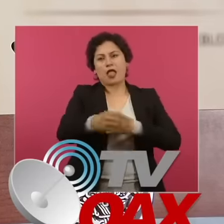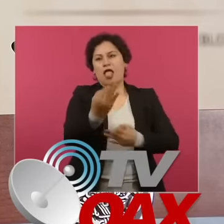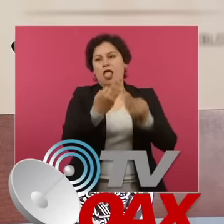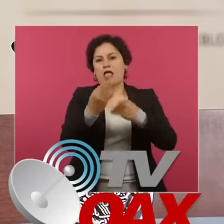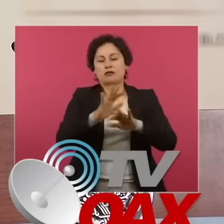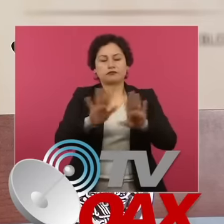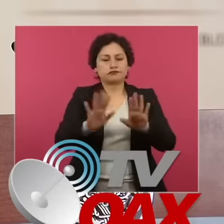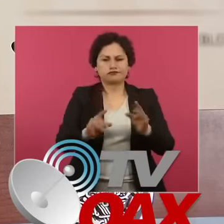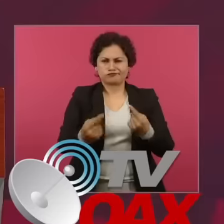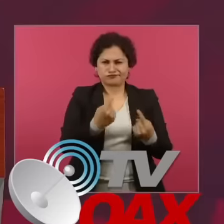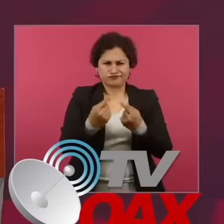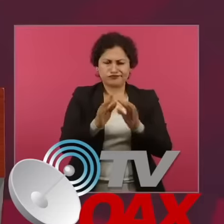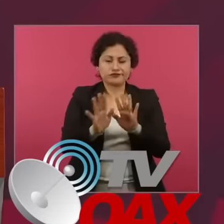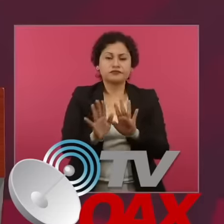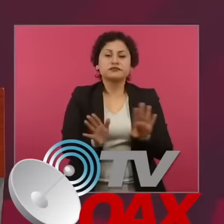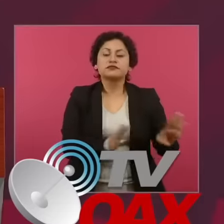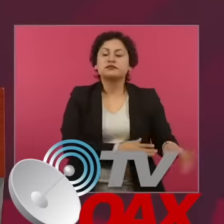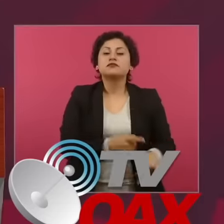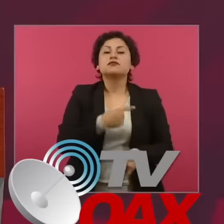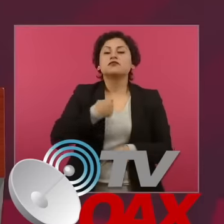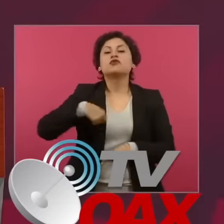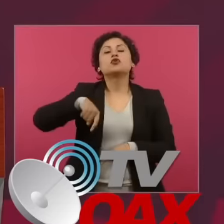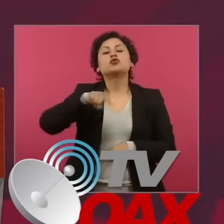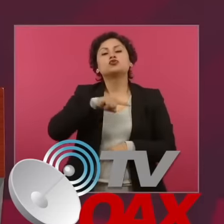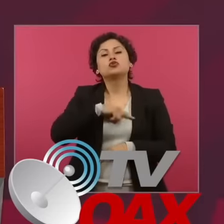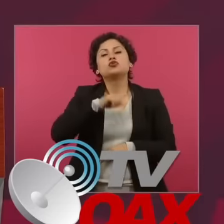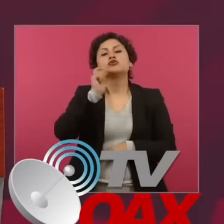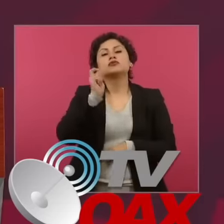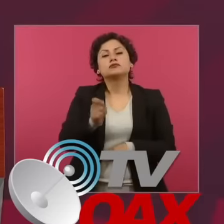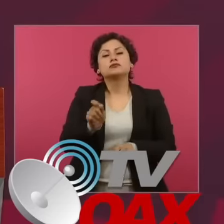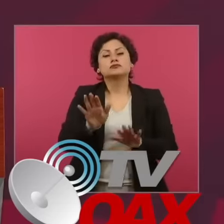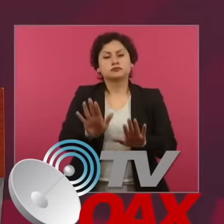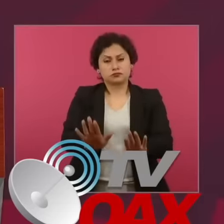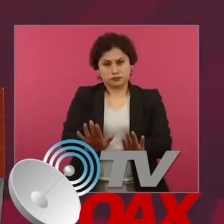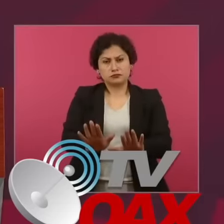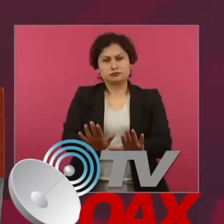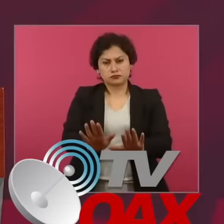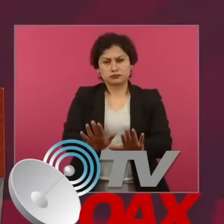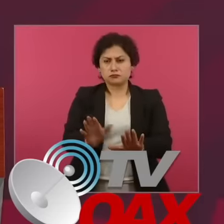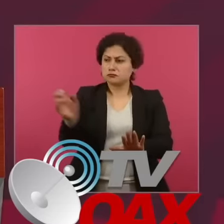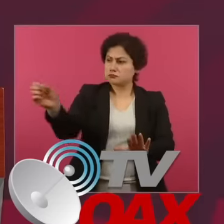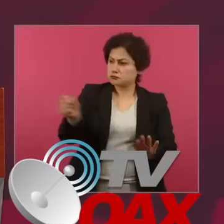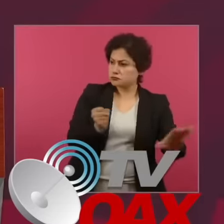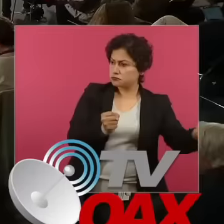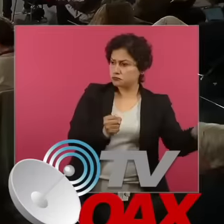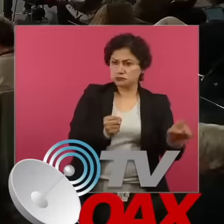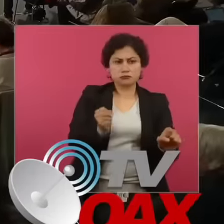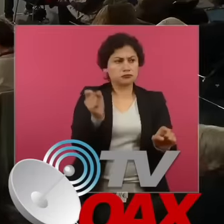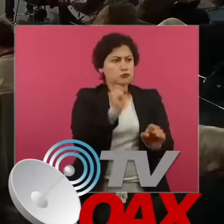Mejor vamos a resolverlo científicamente.